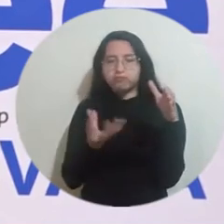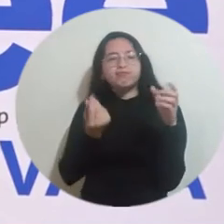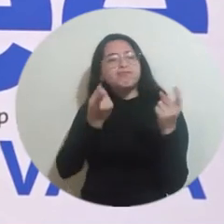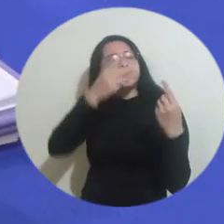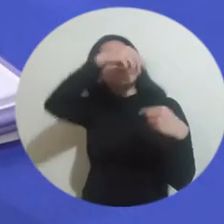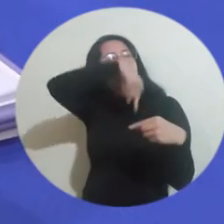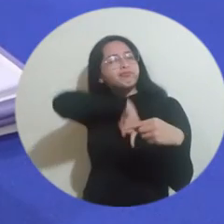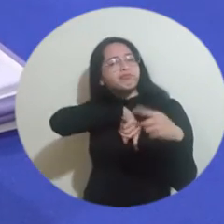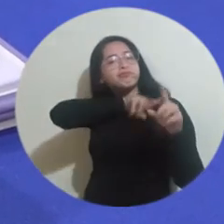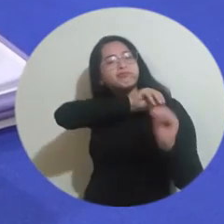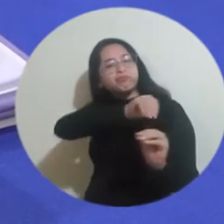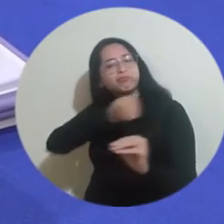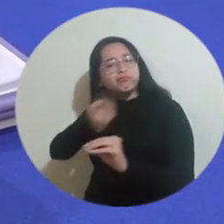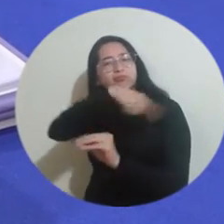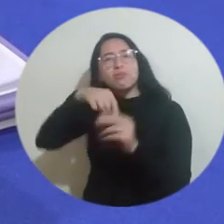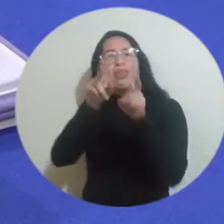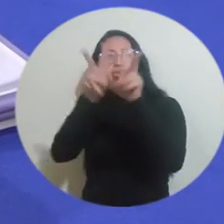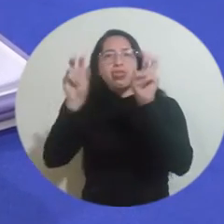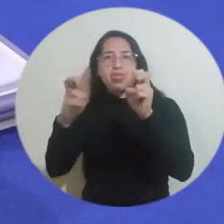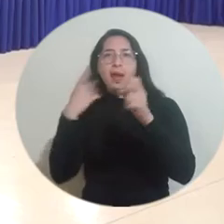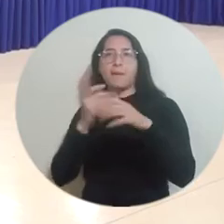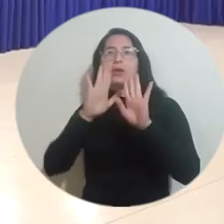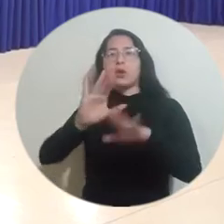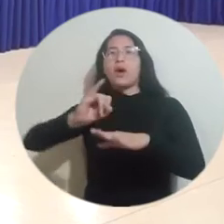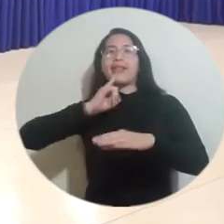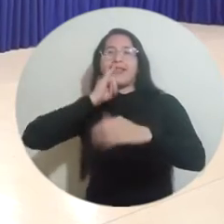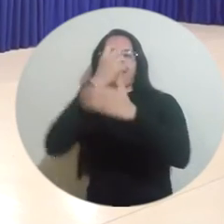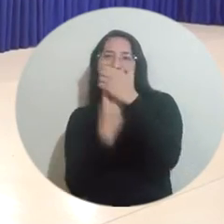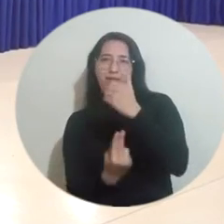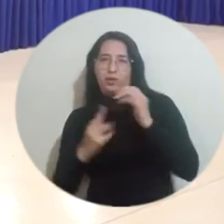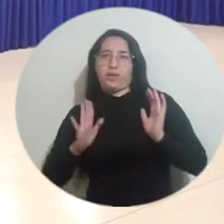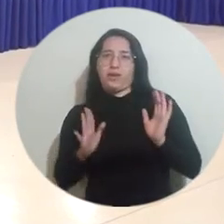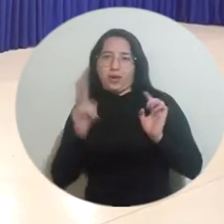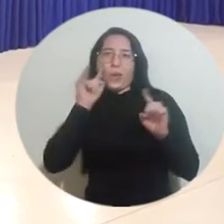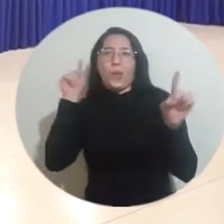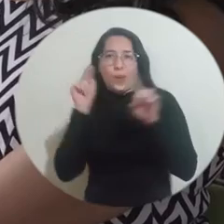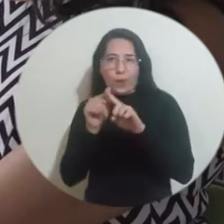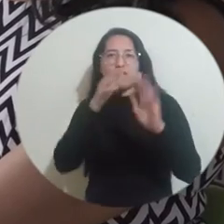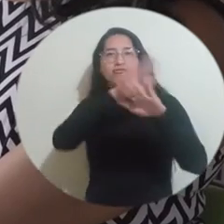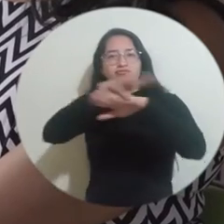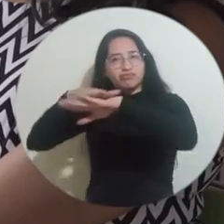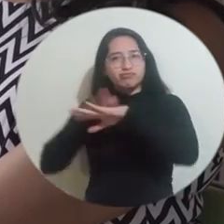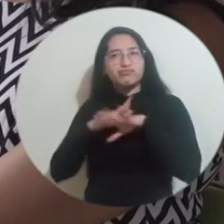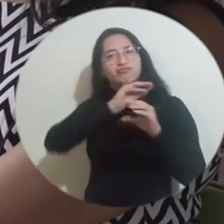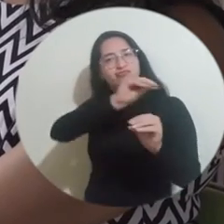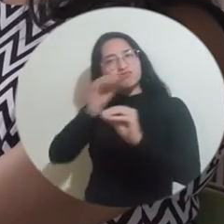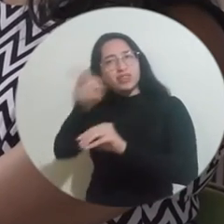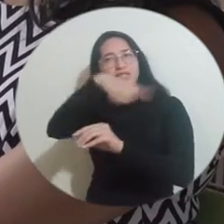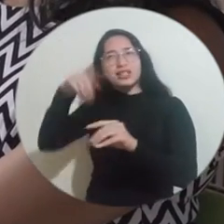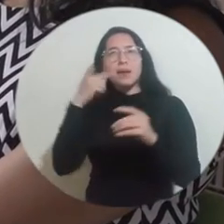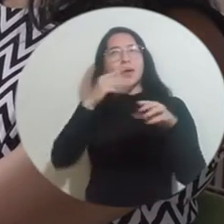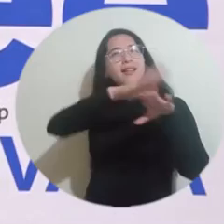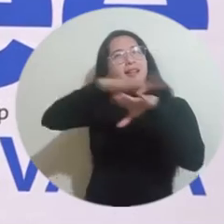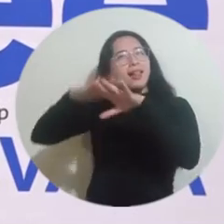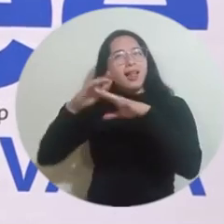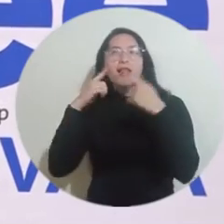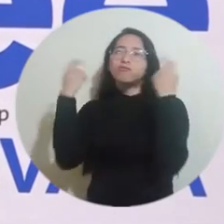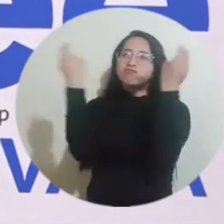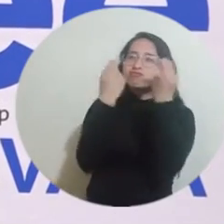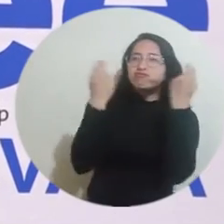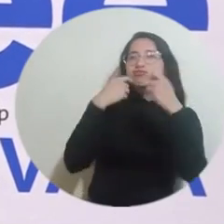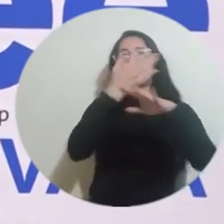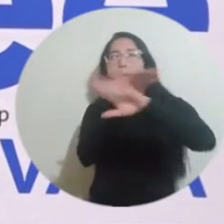bilingüismo. Y creemos que en la medida que hagamos acciones en conjunto podemos generar grandes